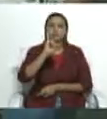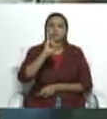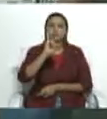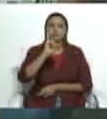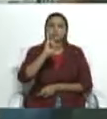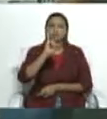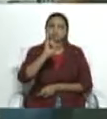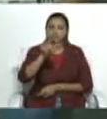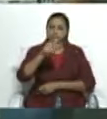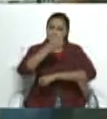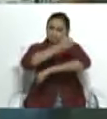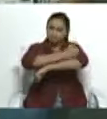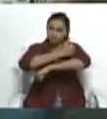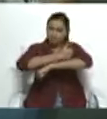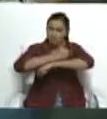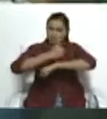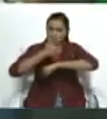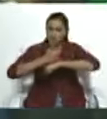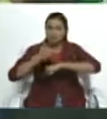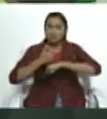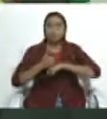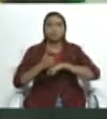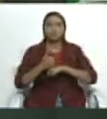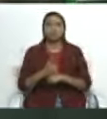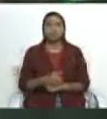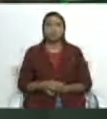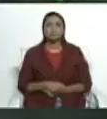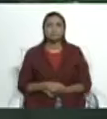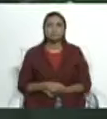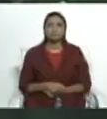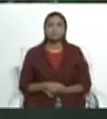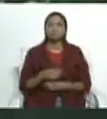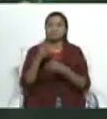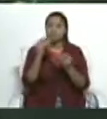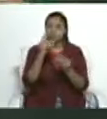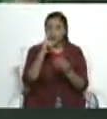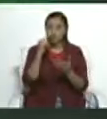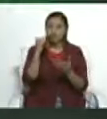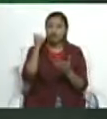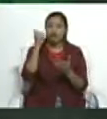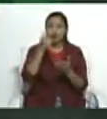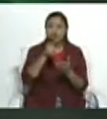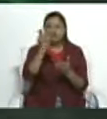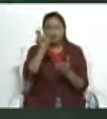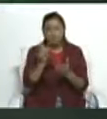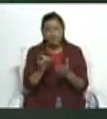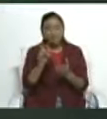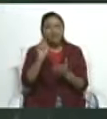entre eso la doctora Ojeda, muchos años de lucha en esta